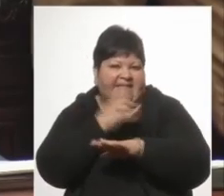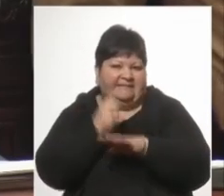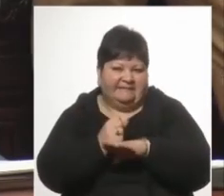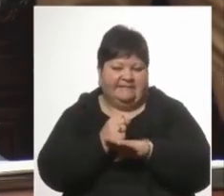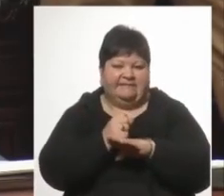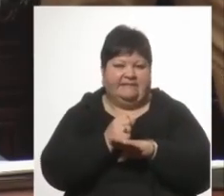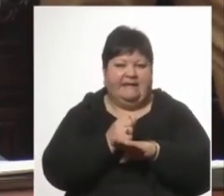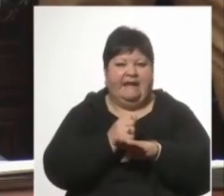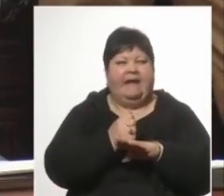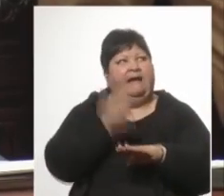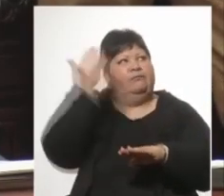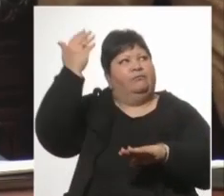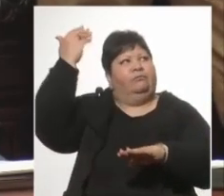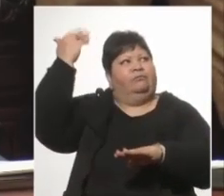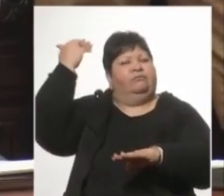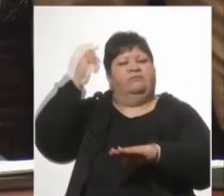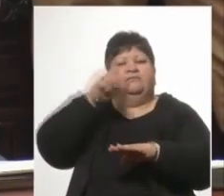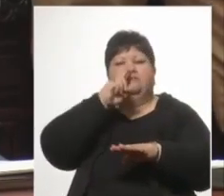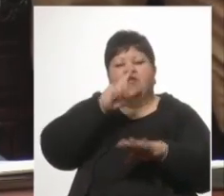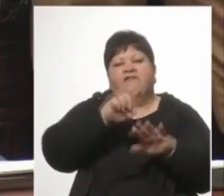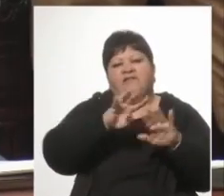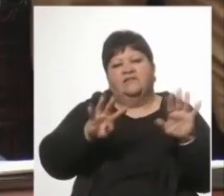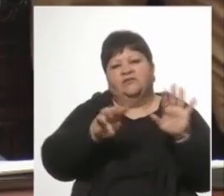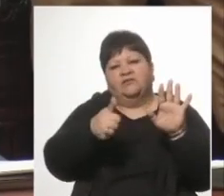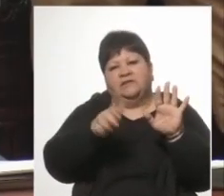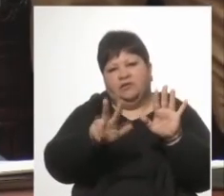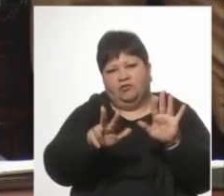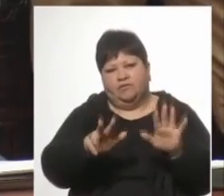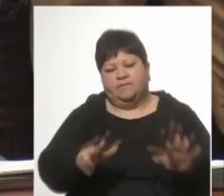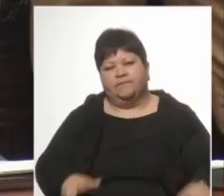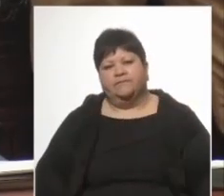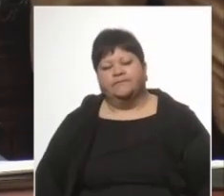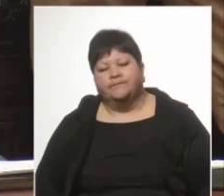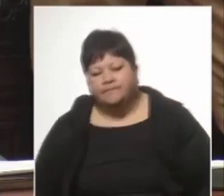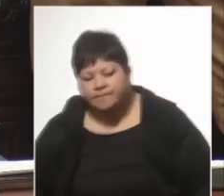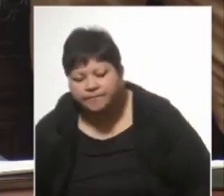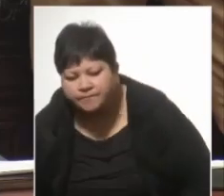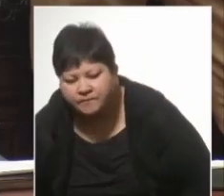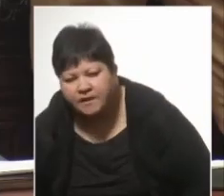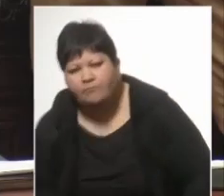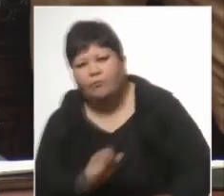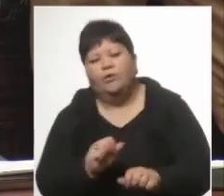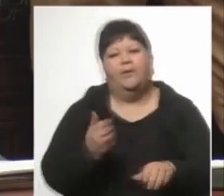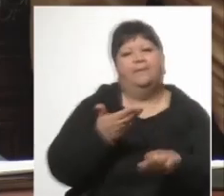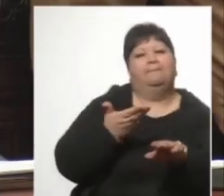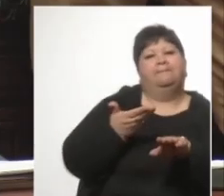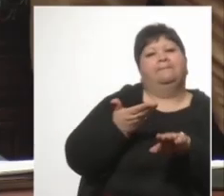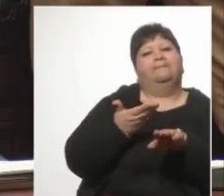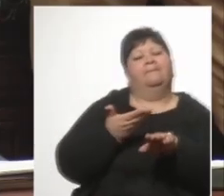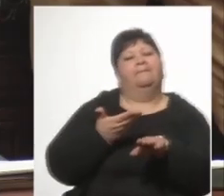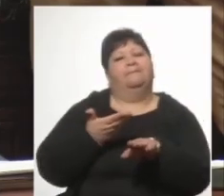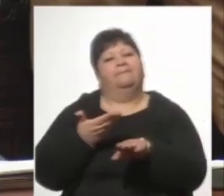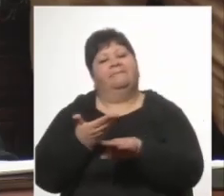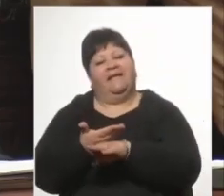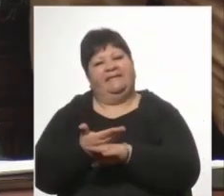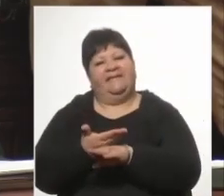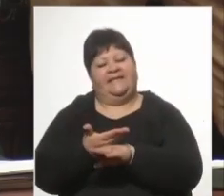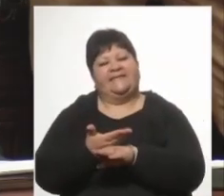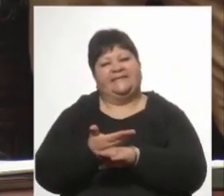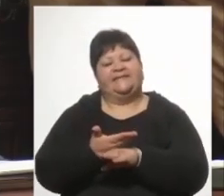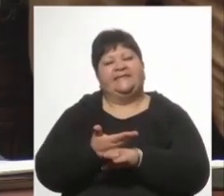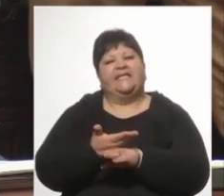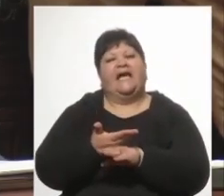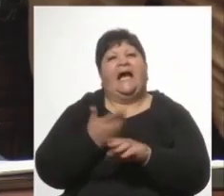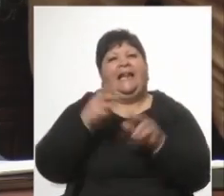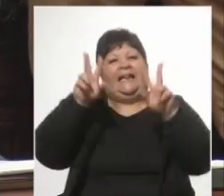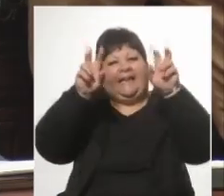año 68. Señor senador, ¿le puedo pedir en los minutos que le queda que se atenga al periodo histórico y al tema